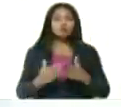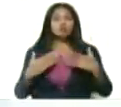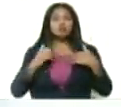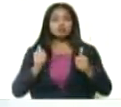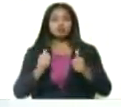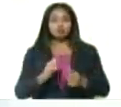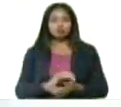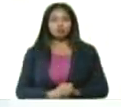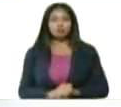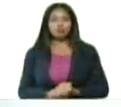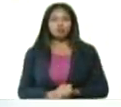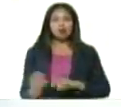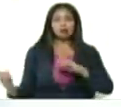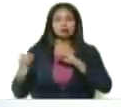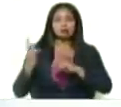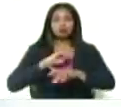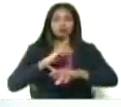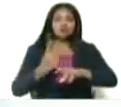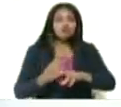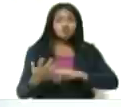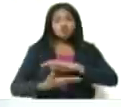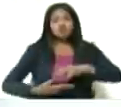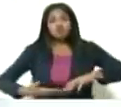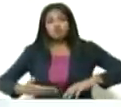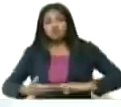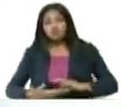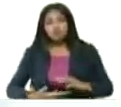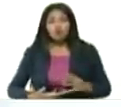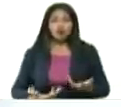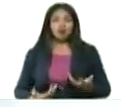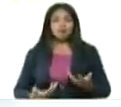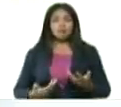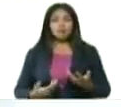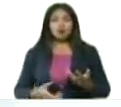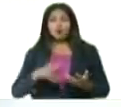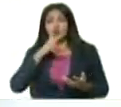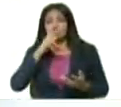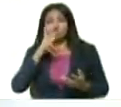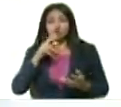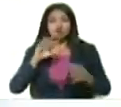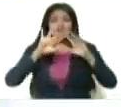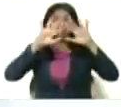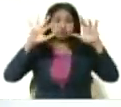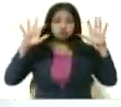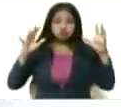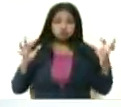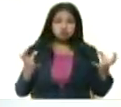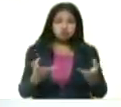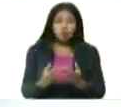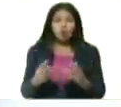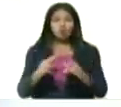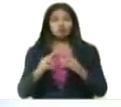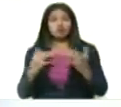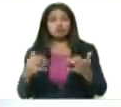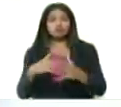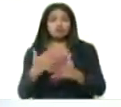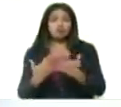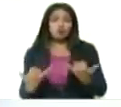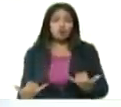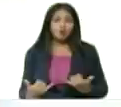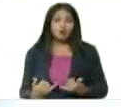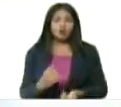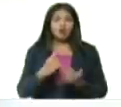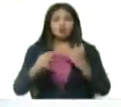Salud para enfrentar la pandemia más pavorosa que se haya conocido en los últimos 100